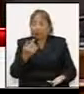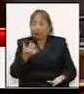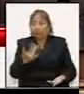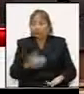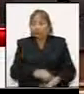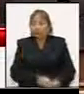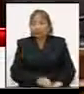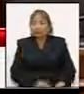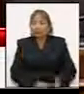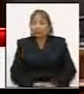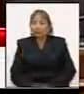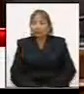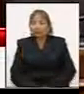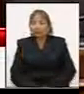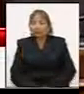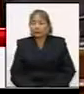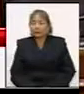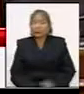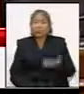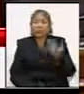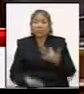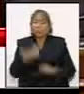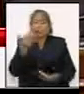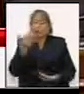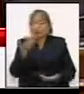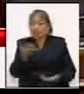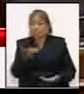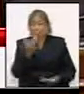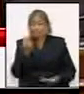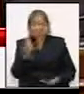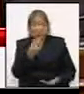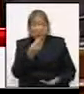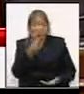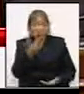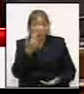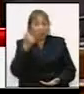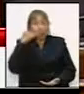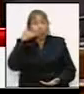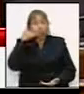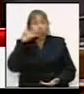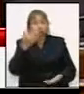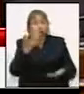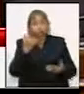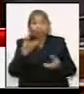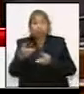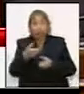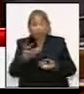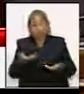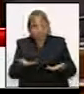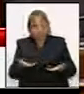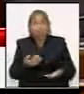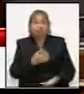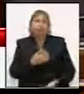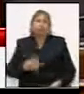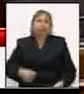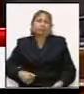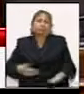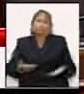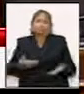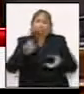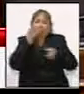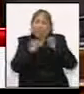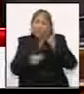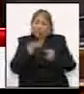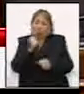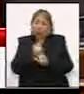Tiempo adicional. De incendios. ¿No llaman a los bomberos, señores? Entonces, señor Ejecutivo, son seres